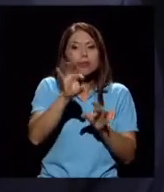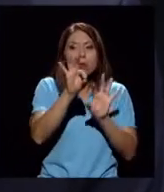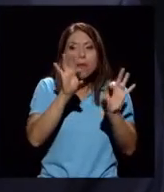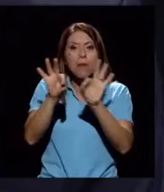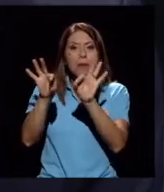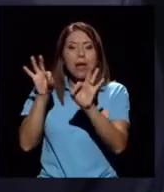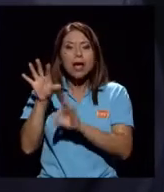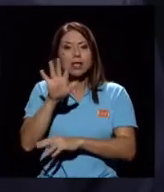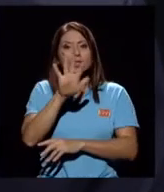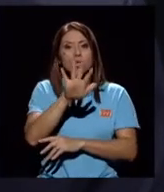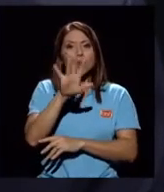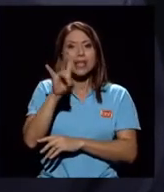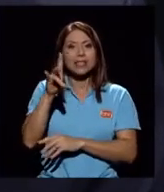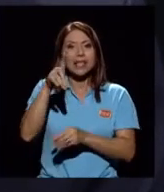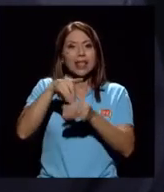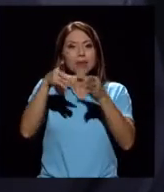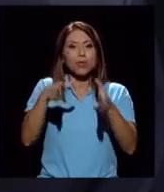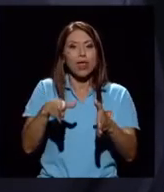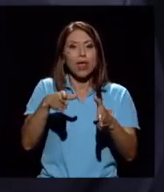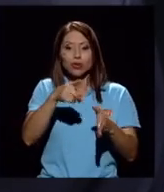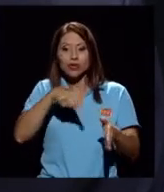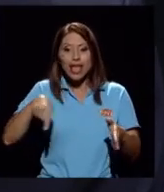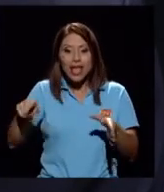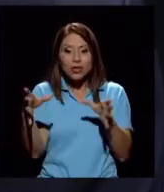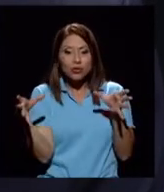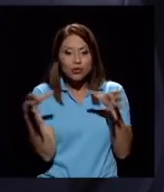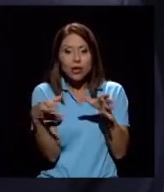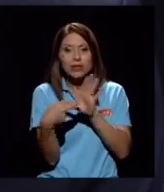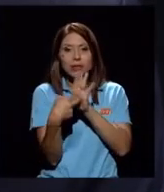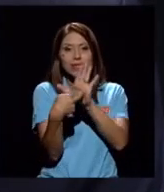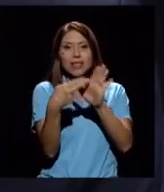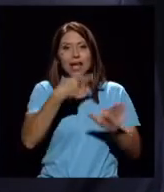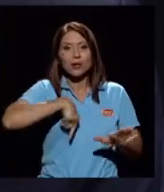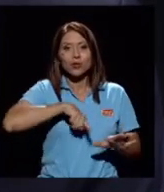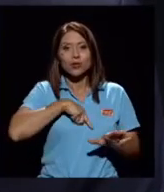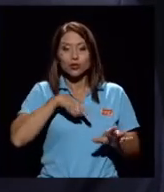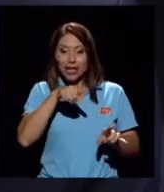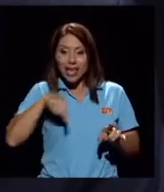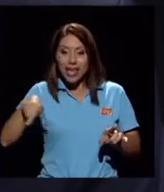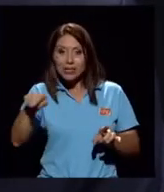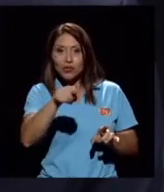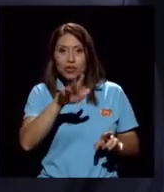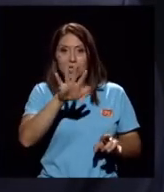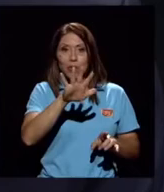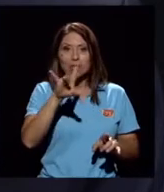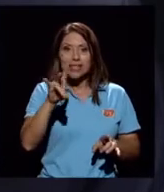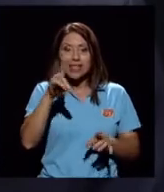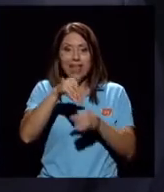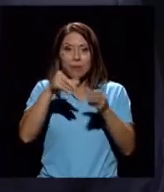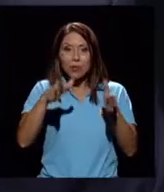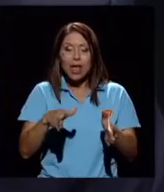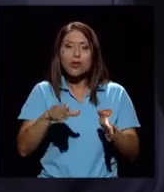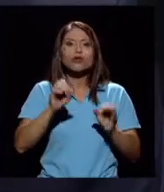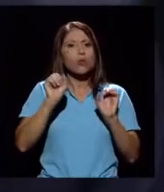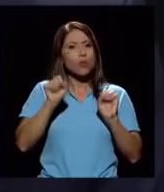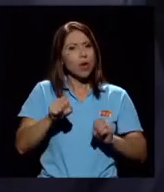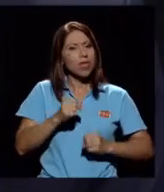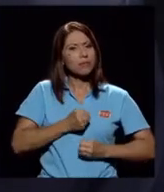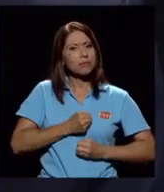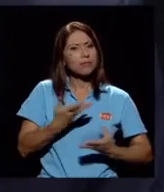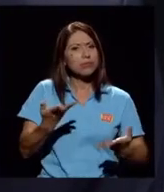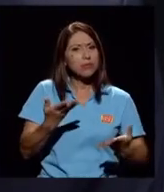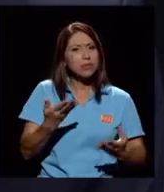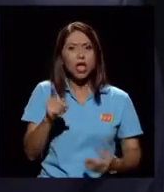nos representan entonces esos 57 diputados deberían tener la oportunidad de manifestarse y no que uno solo que